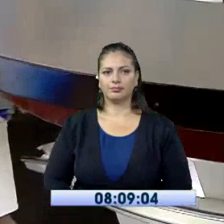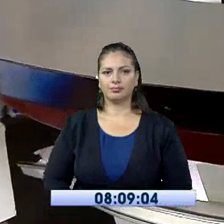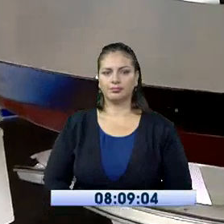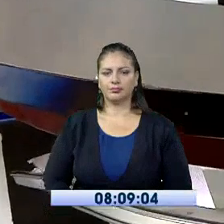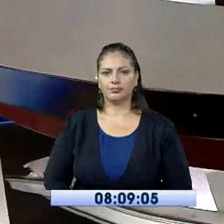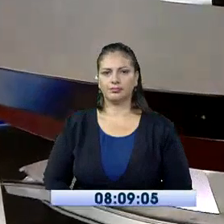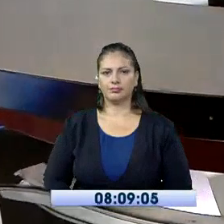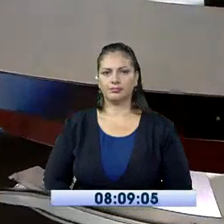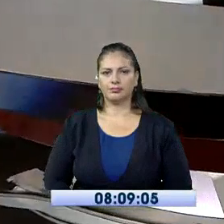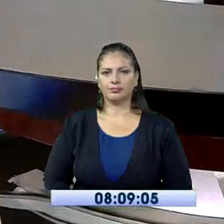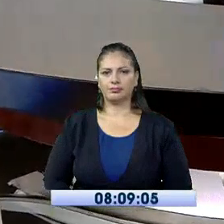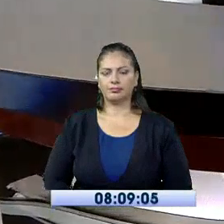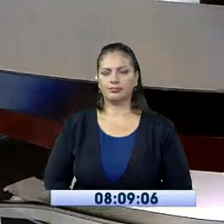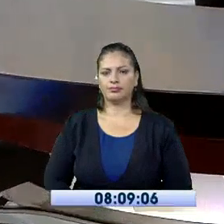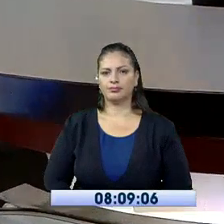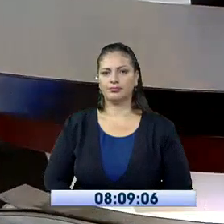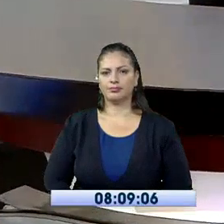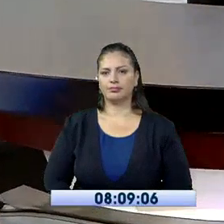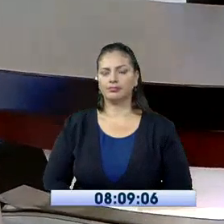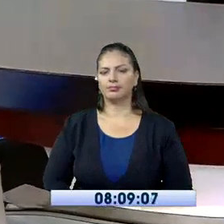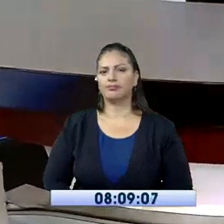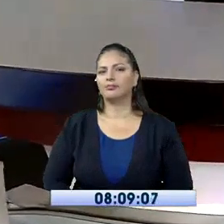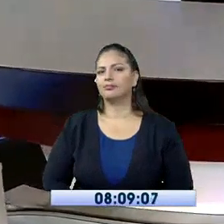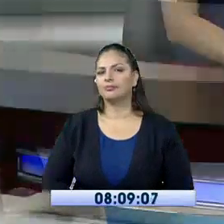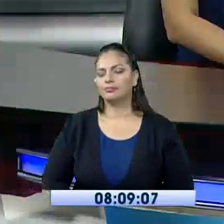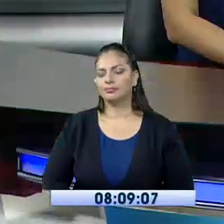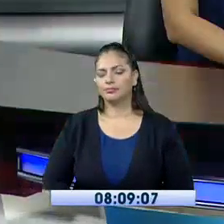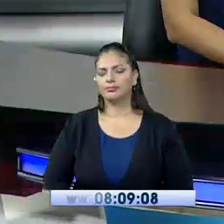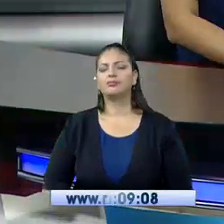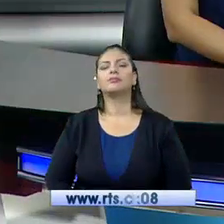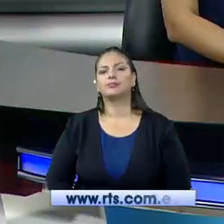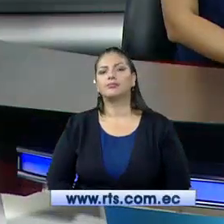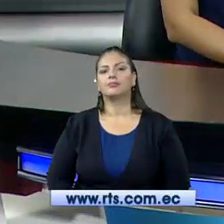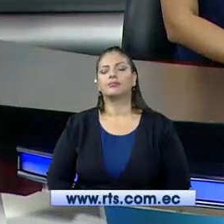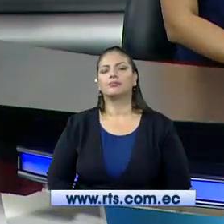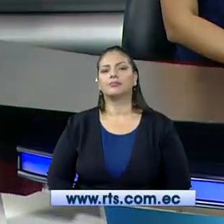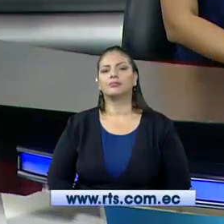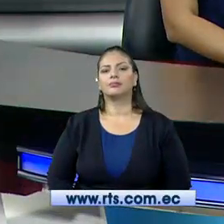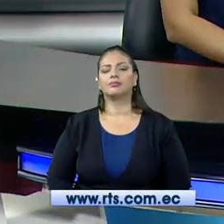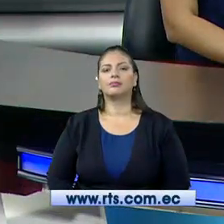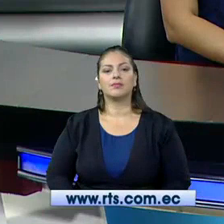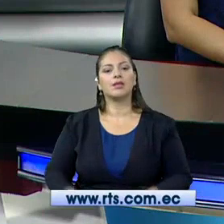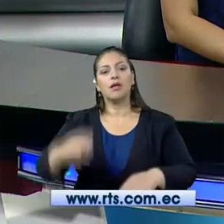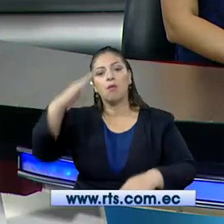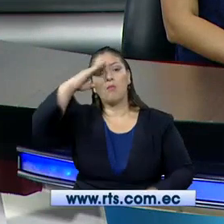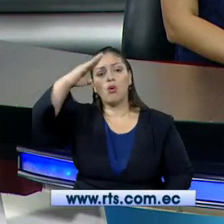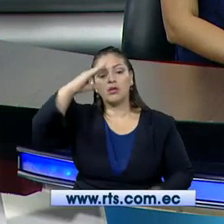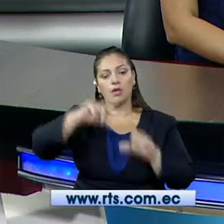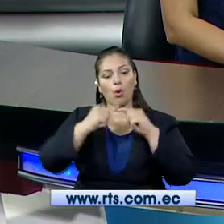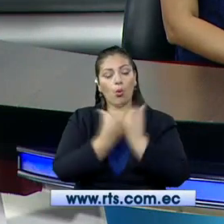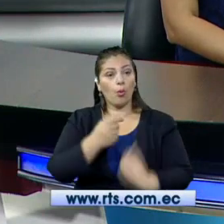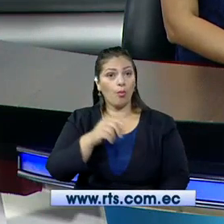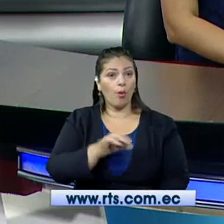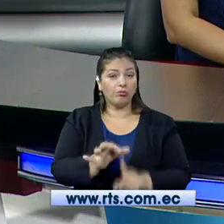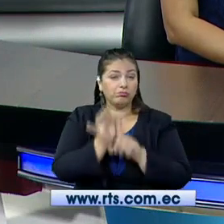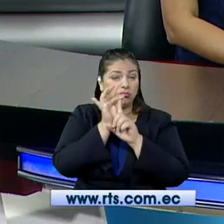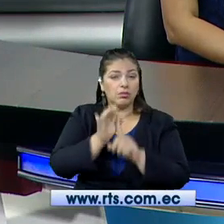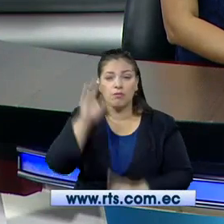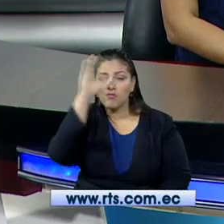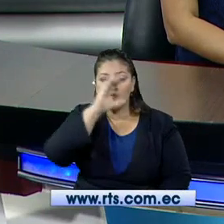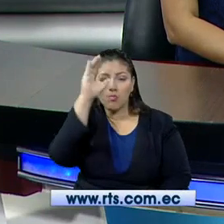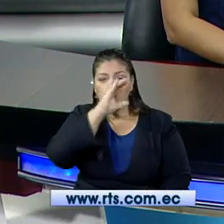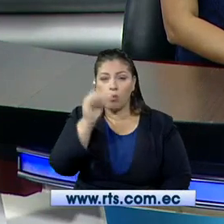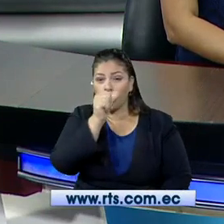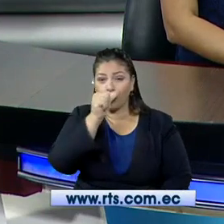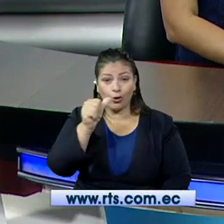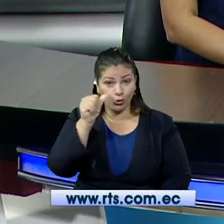Gran cantidad de droga fue incautada durante allanamientos a varios inmuebles realizados por agentes policiales y de la fiscalía en varias provincias